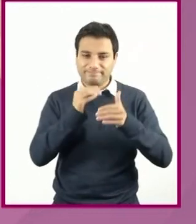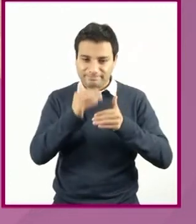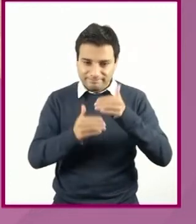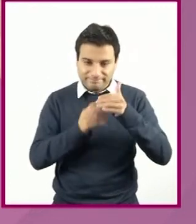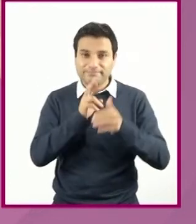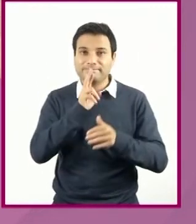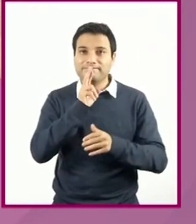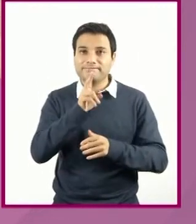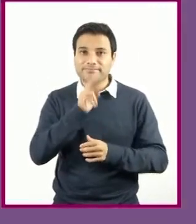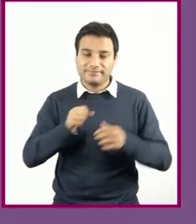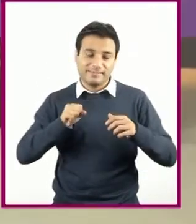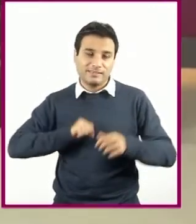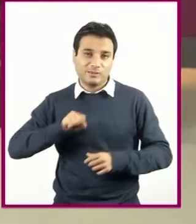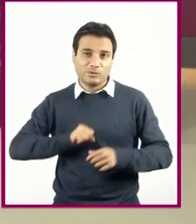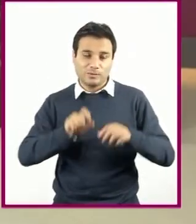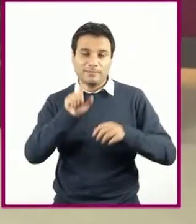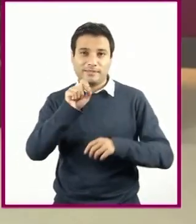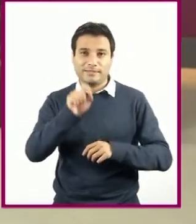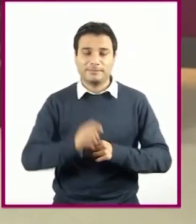XX.